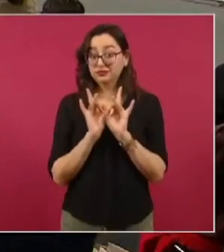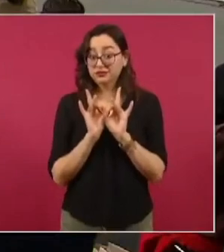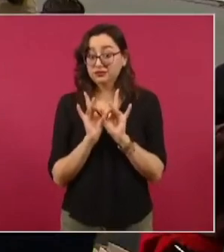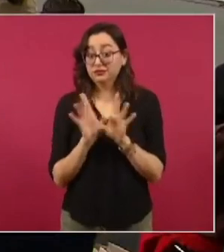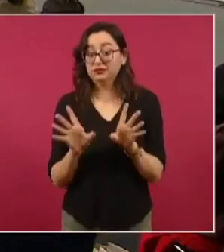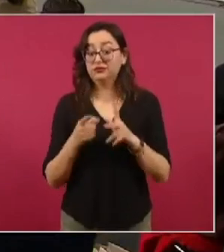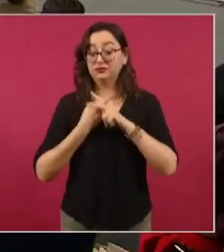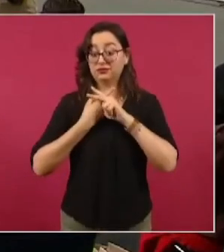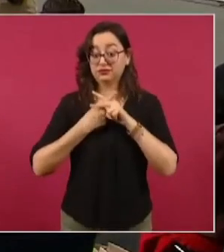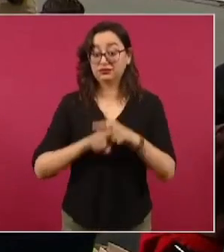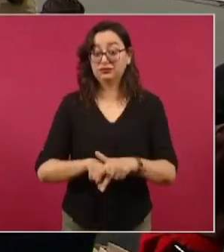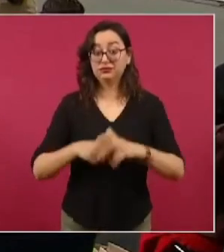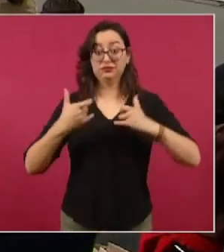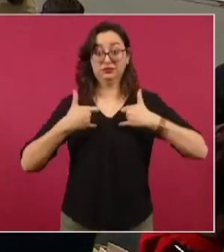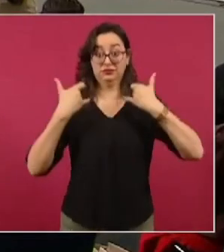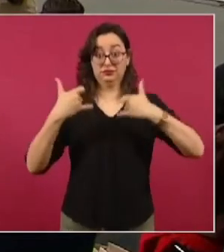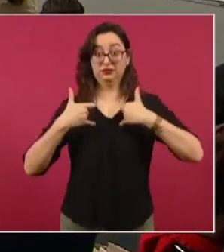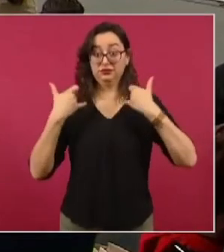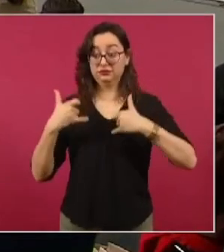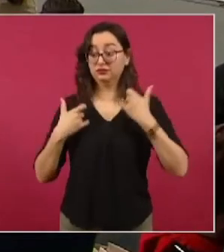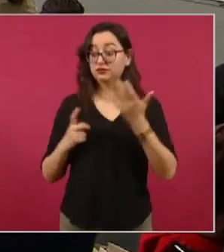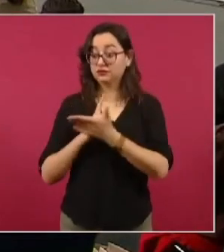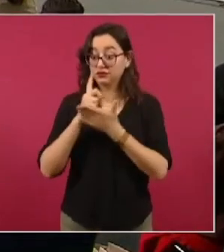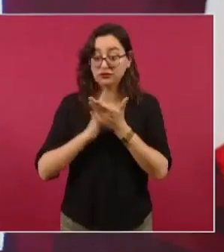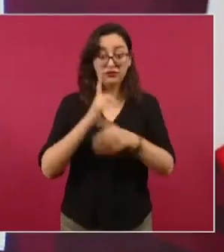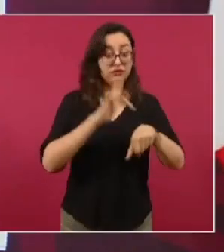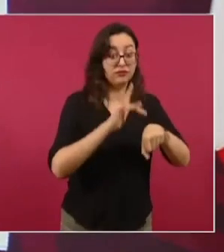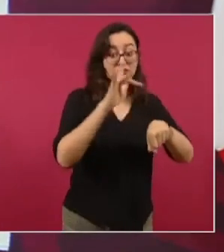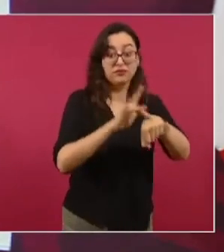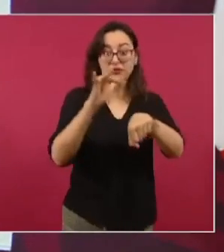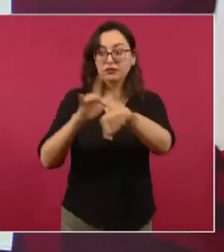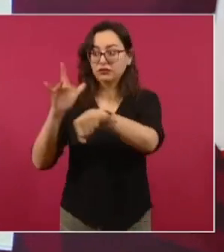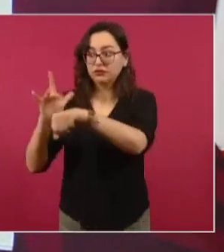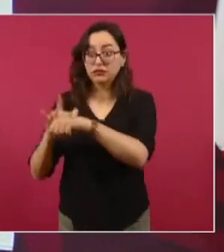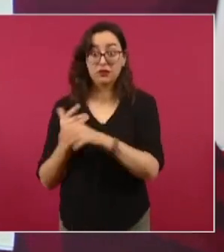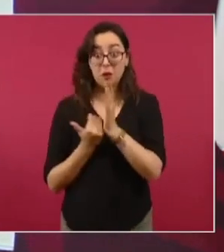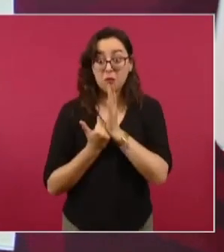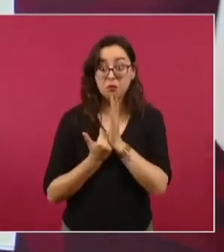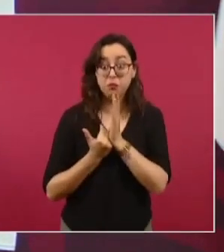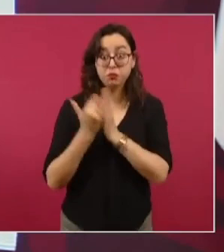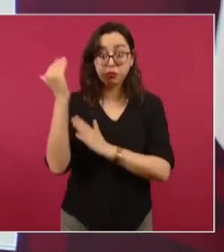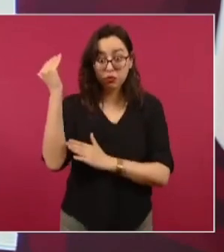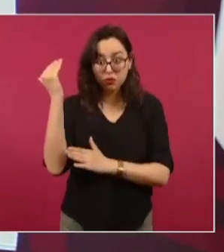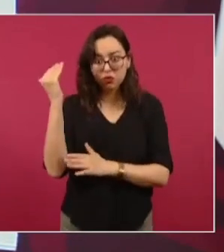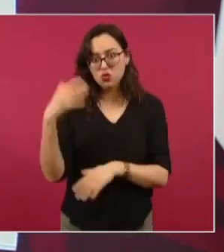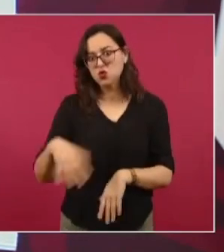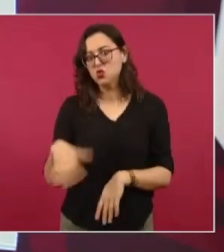no sé qué cosa sucedió en Guanajuato estamos analizándolo